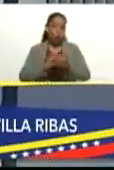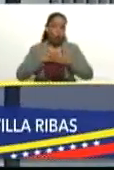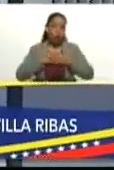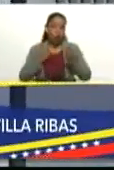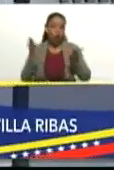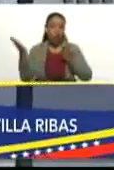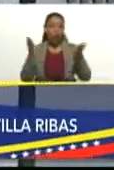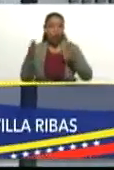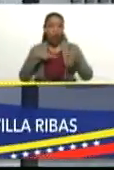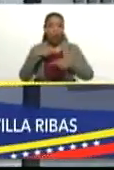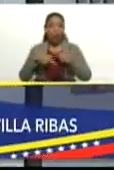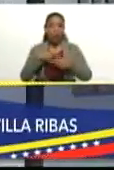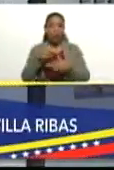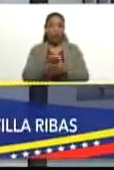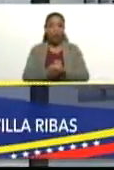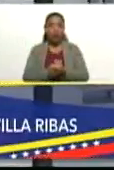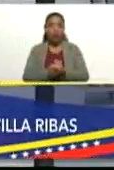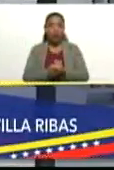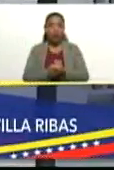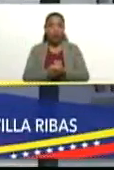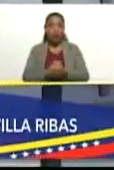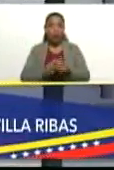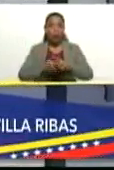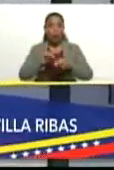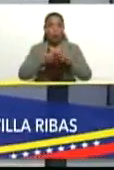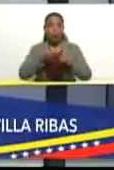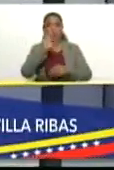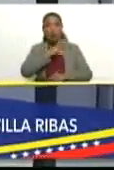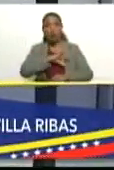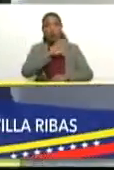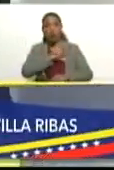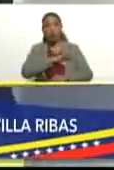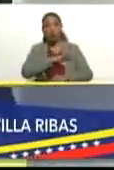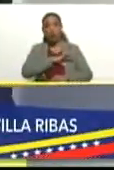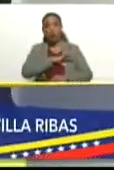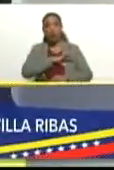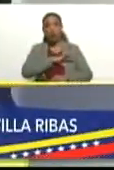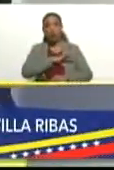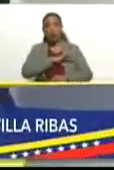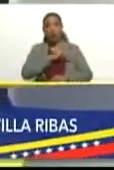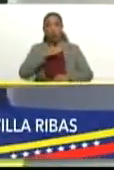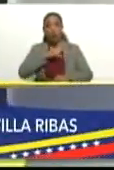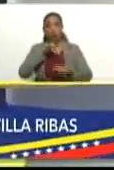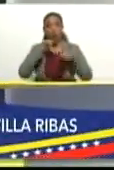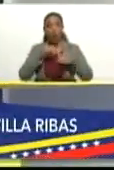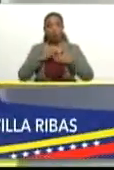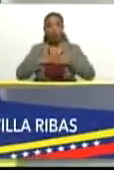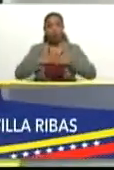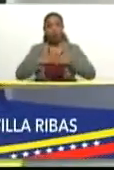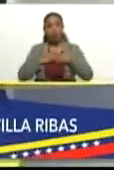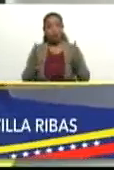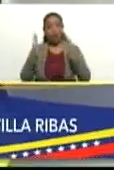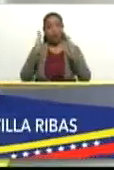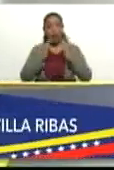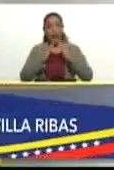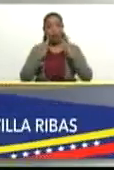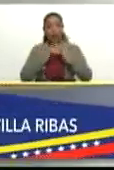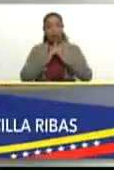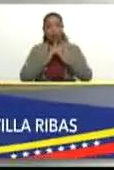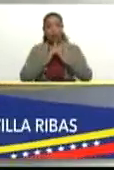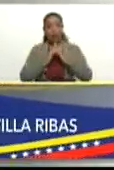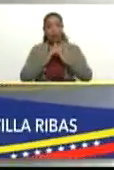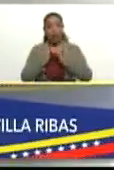revolución para construir las sociedades, las ciudades socialistas, presidente. Aquí no estamos entregando casas, aquí no estamos entregando